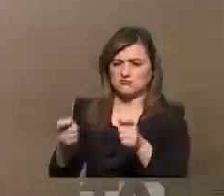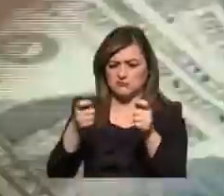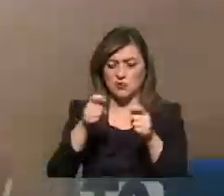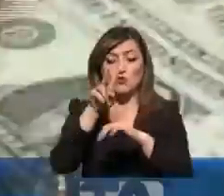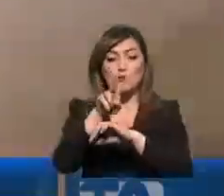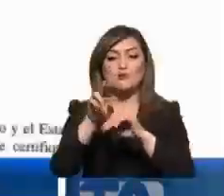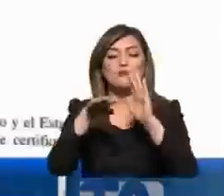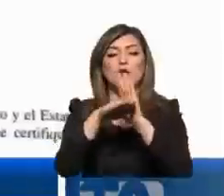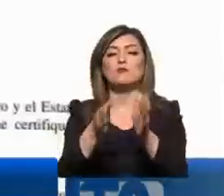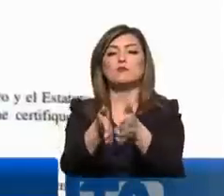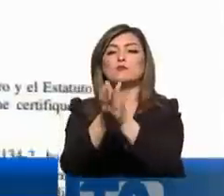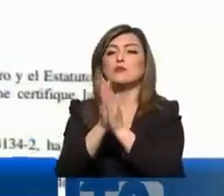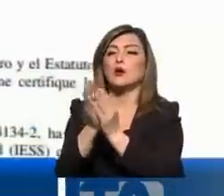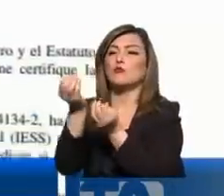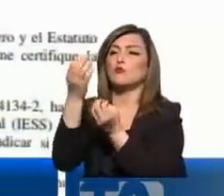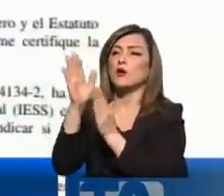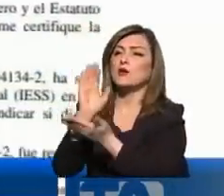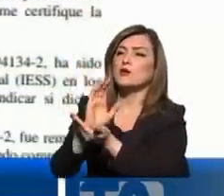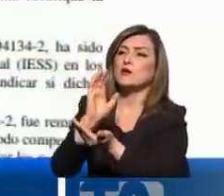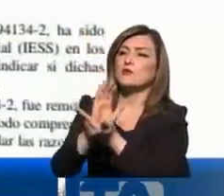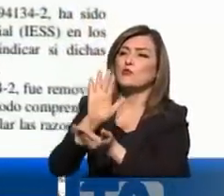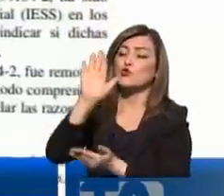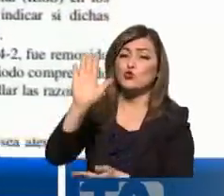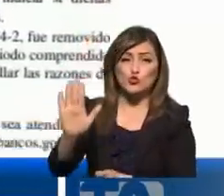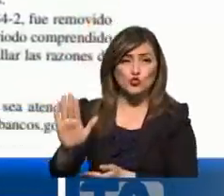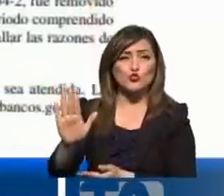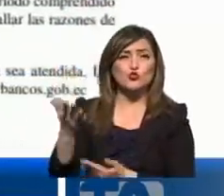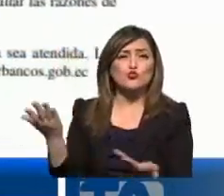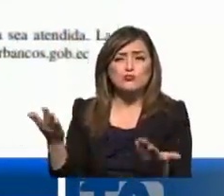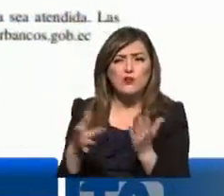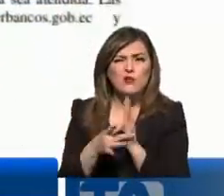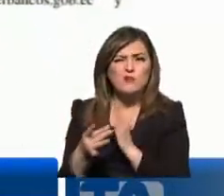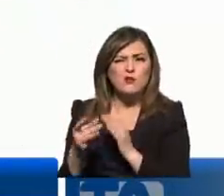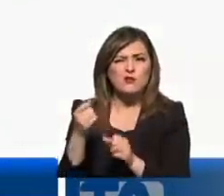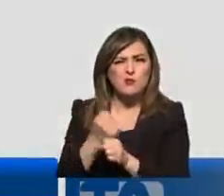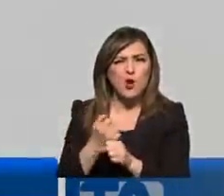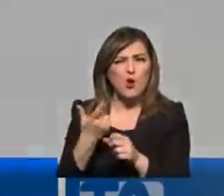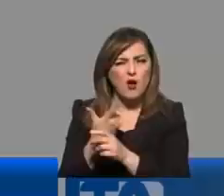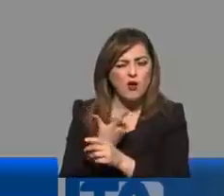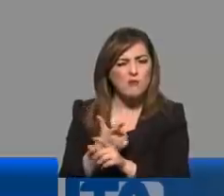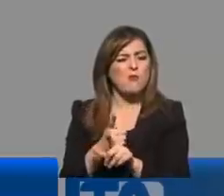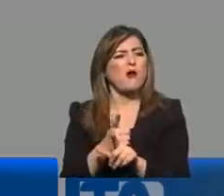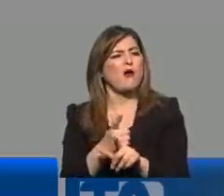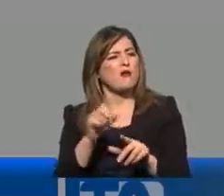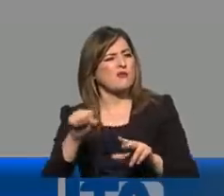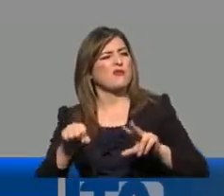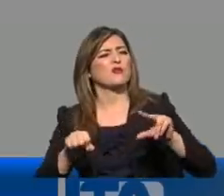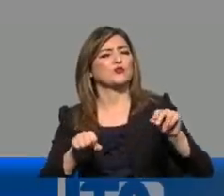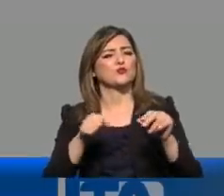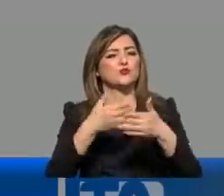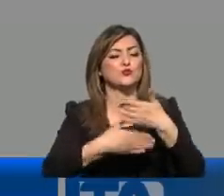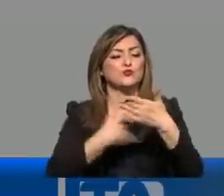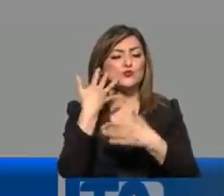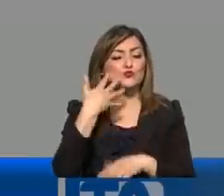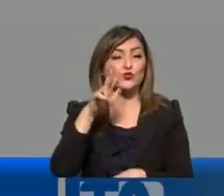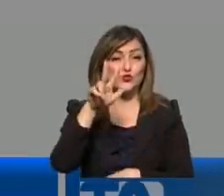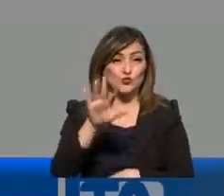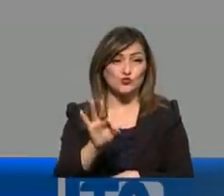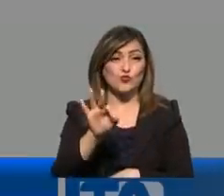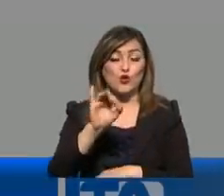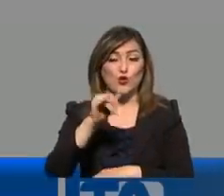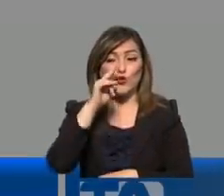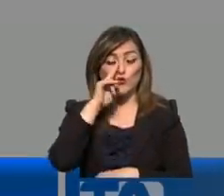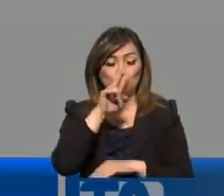Bancos pide información al IES sobre la habilidad de Madera para ocupar el puesto. En este oficio, con fecha fecha 29 de junio,